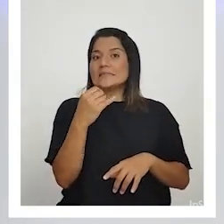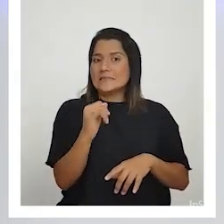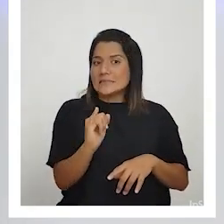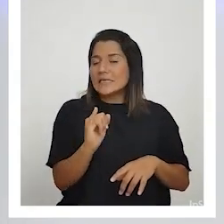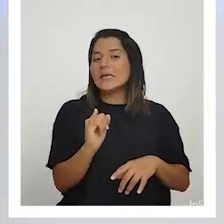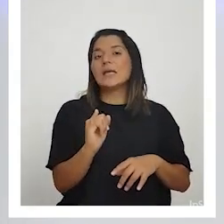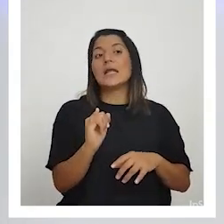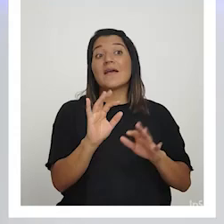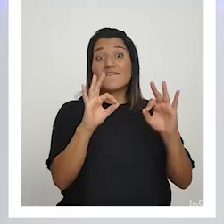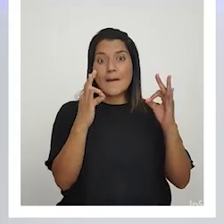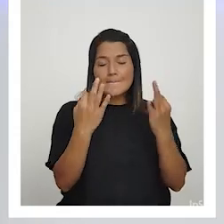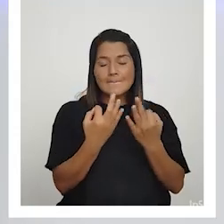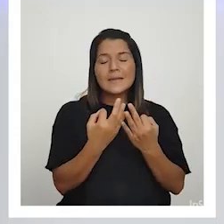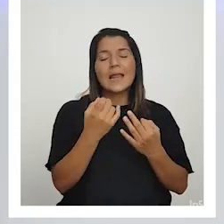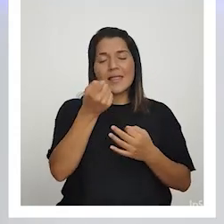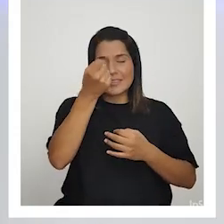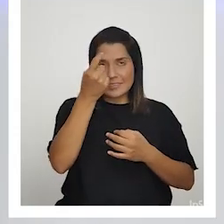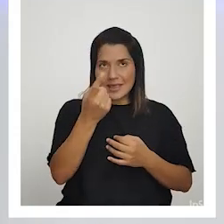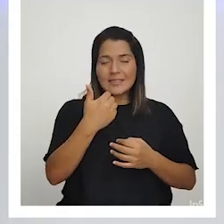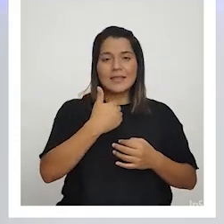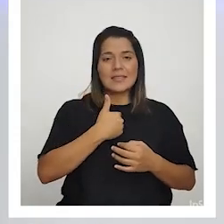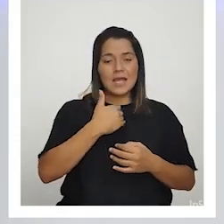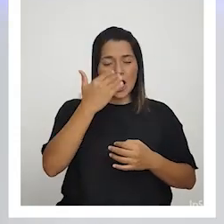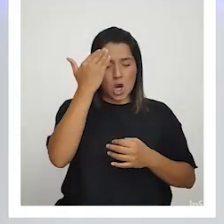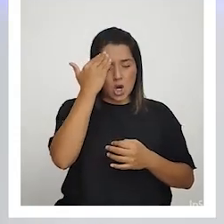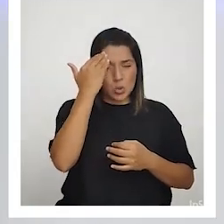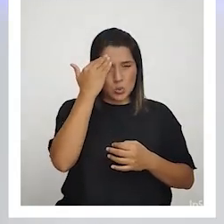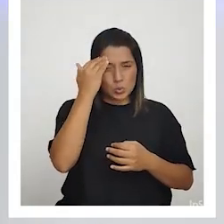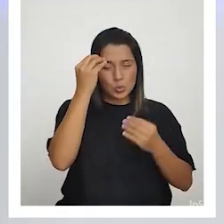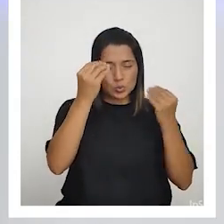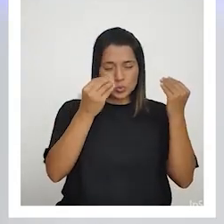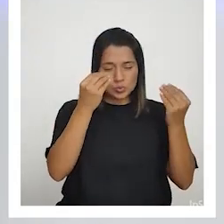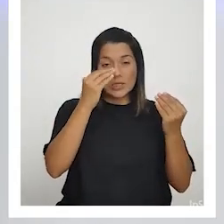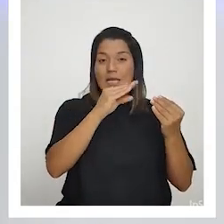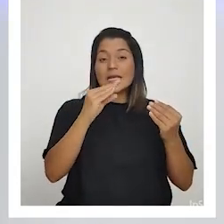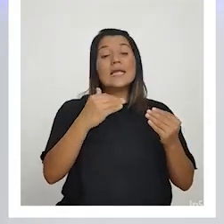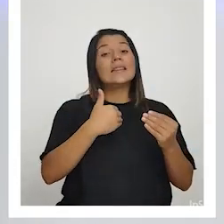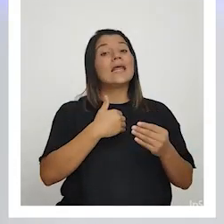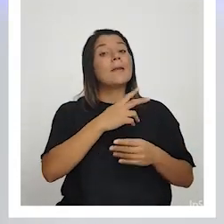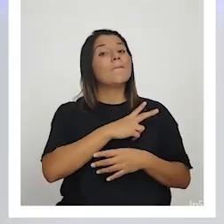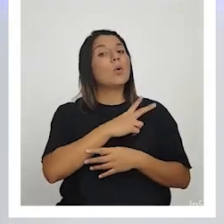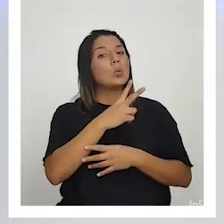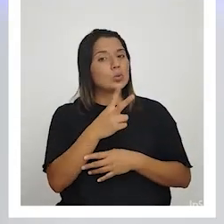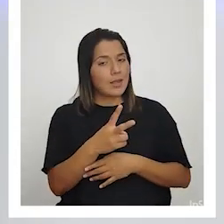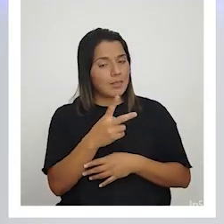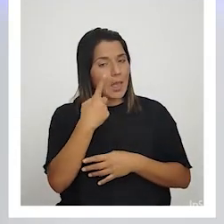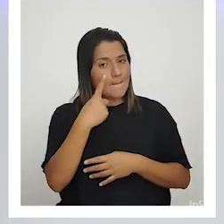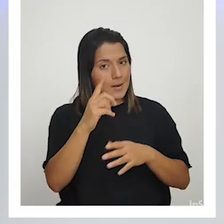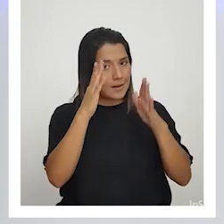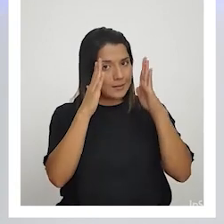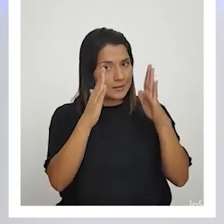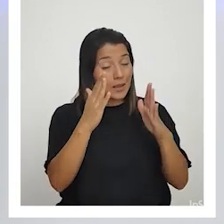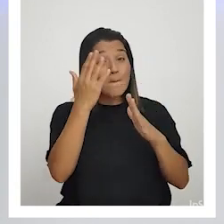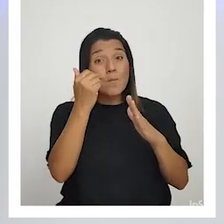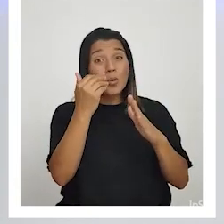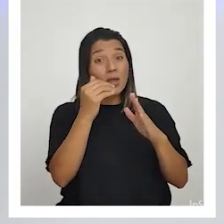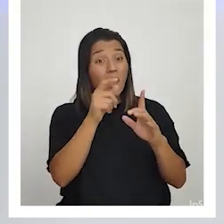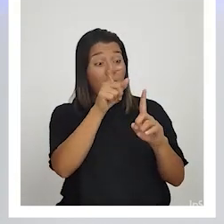y si hay voluntad de poderlo abordar, ¿verdad? Porque dejarlos solos es